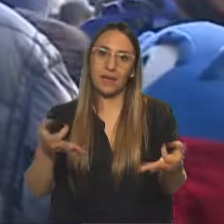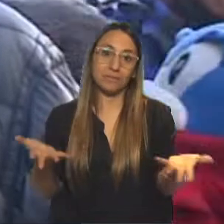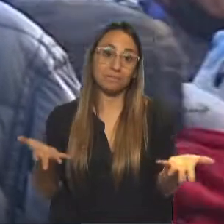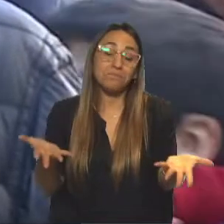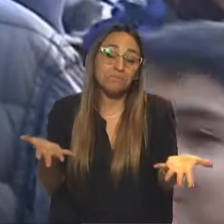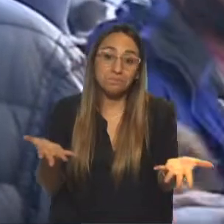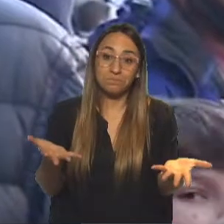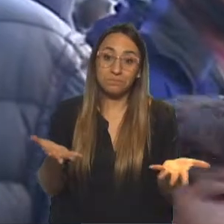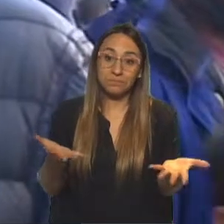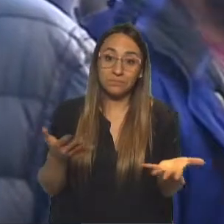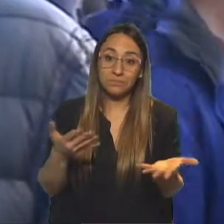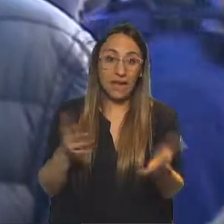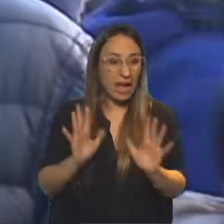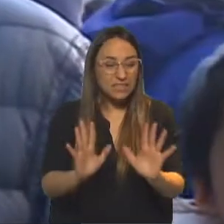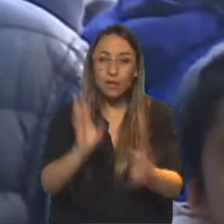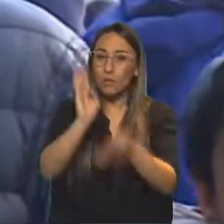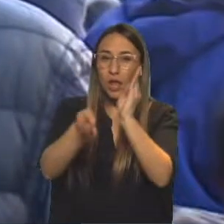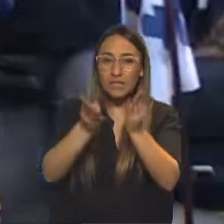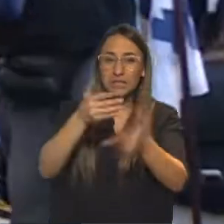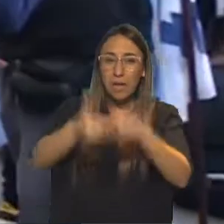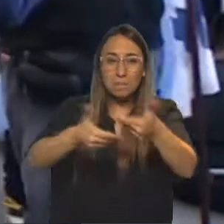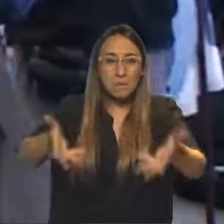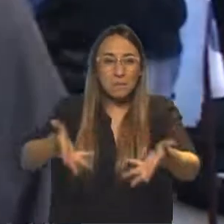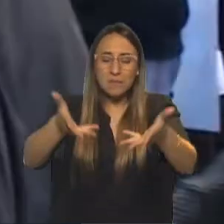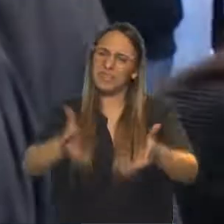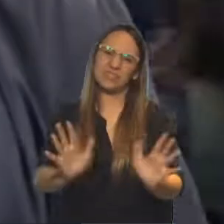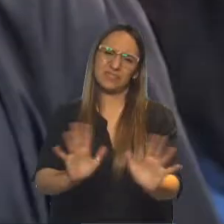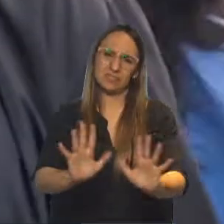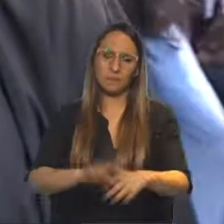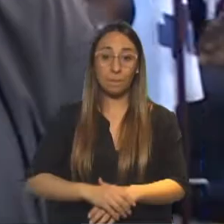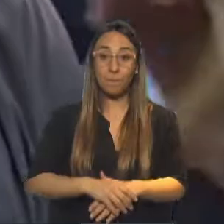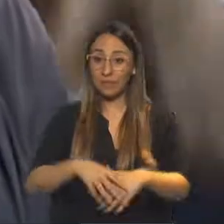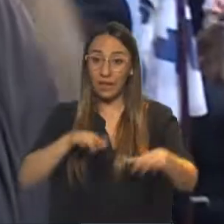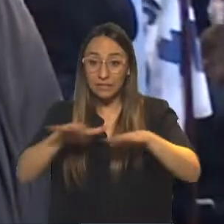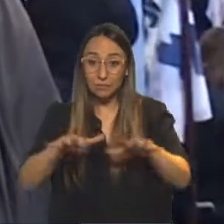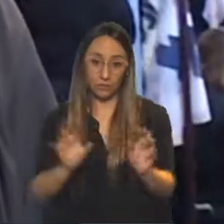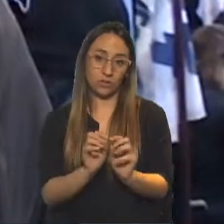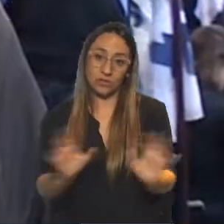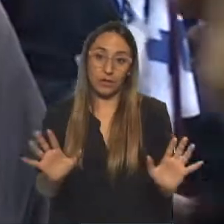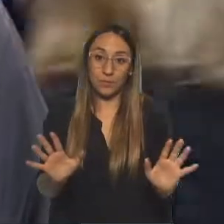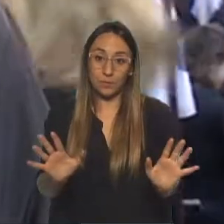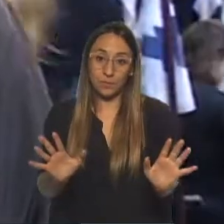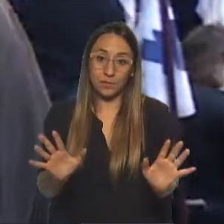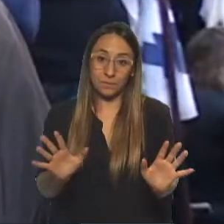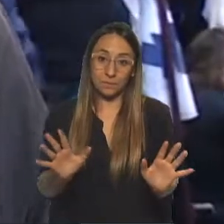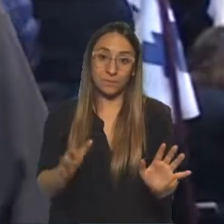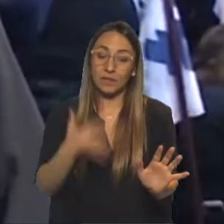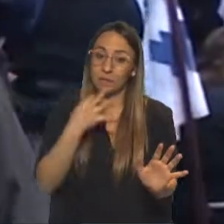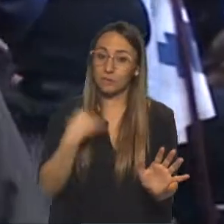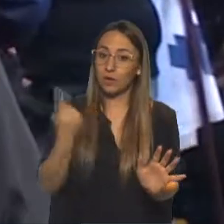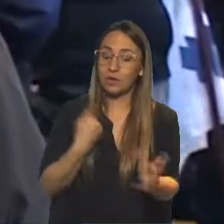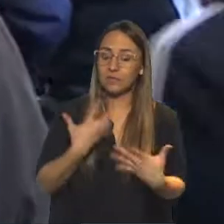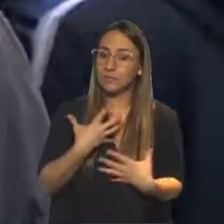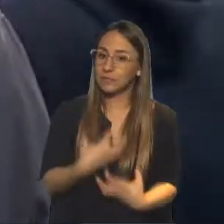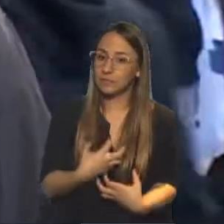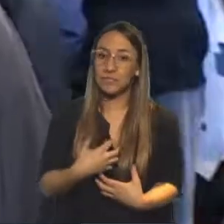no se puede seguir escalando esta violencia. Es una situación terrible la que se está viviendo. Hay una gran indignación